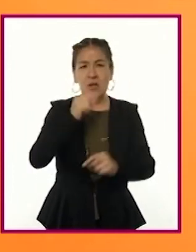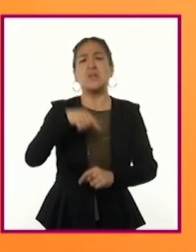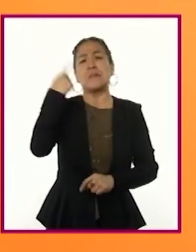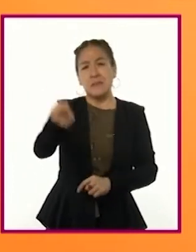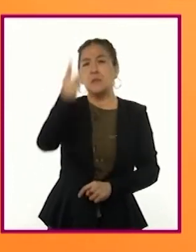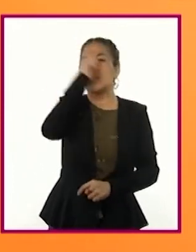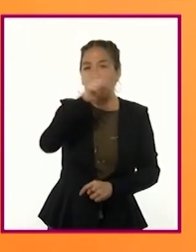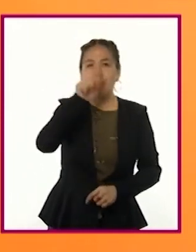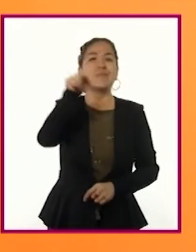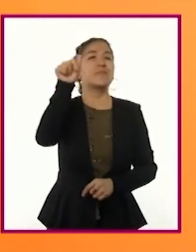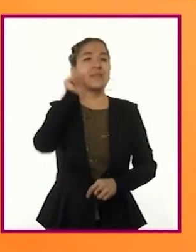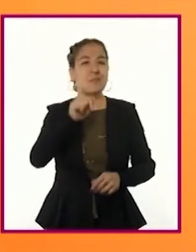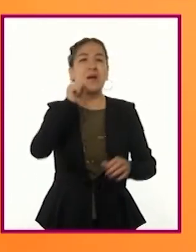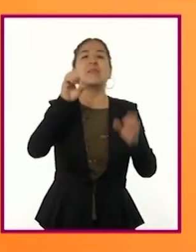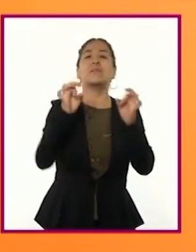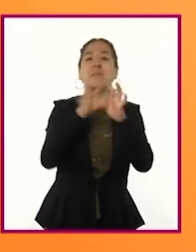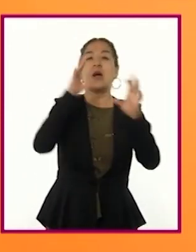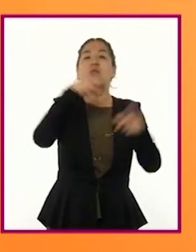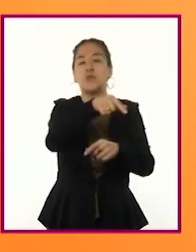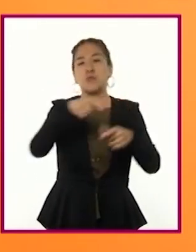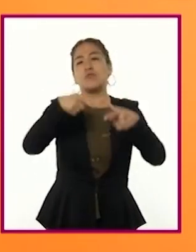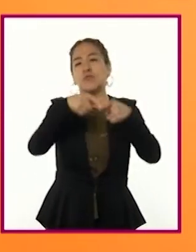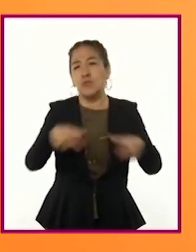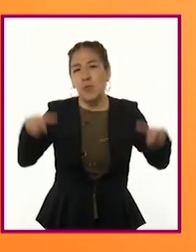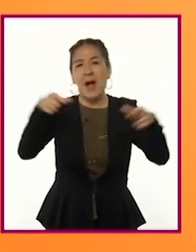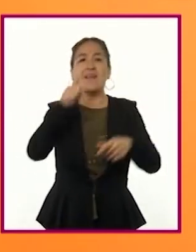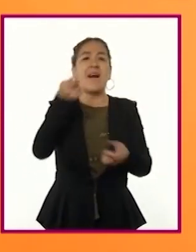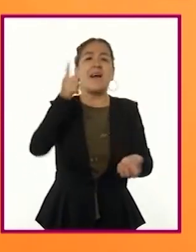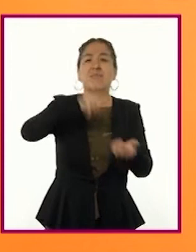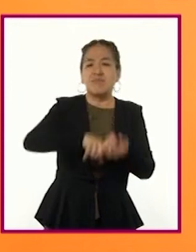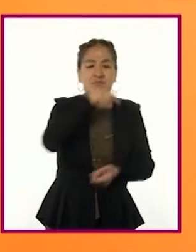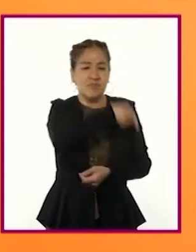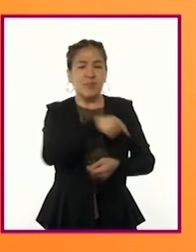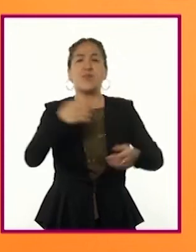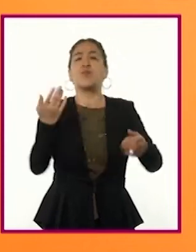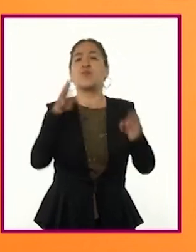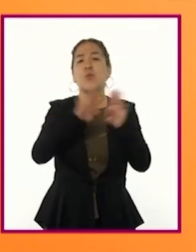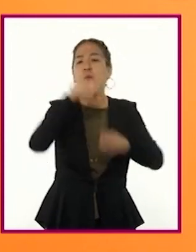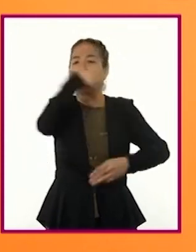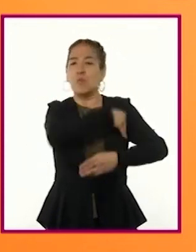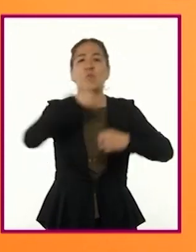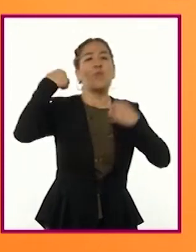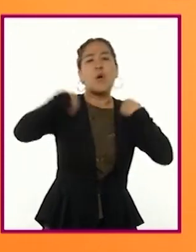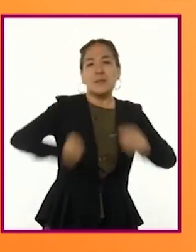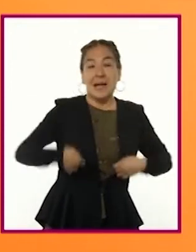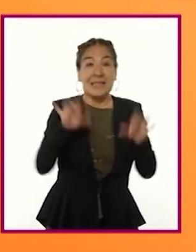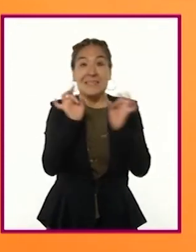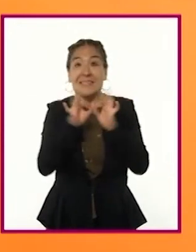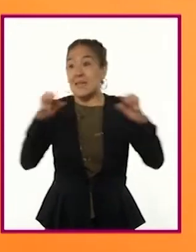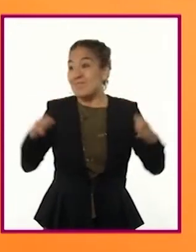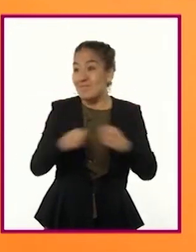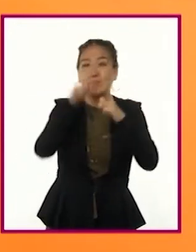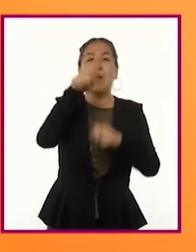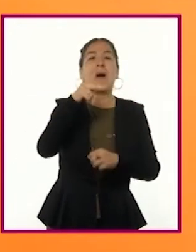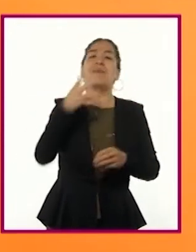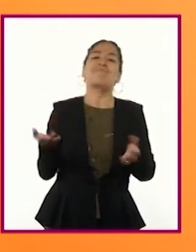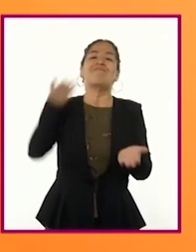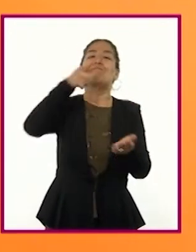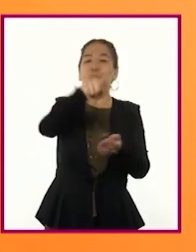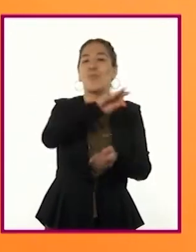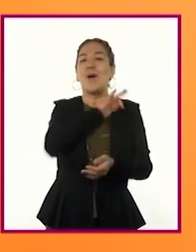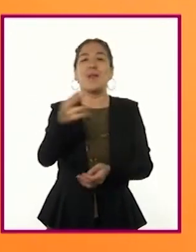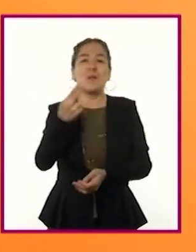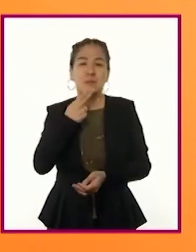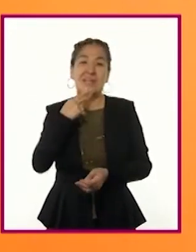recomendamos llevar siempre compresas o toallas femeninas en tu mochila o bolso, solo para tenerlos a la mano y quizás